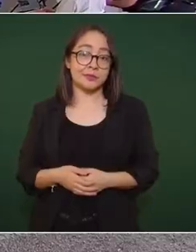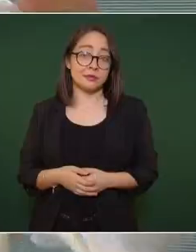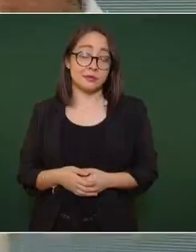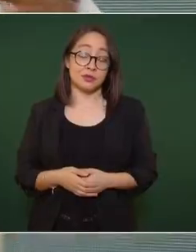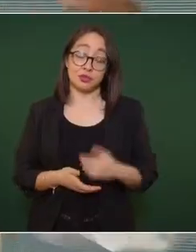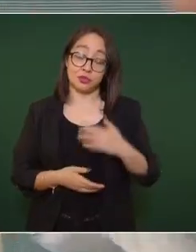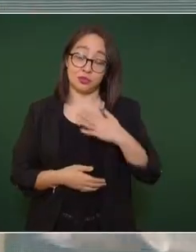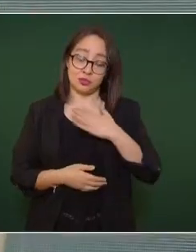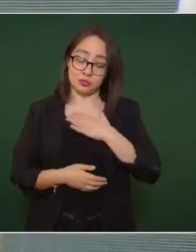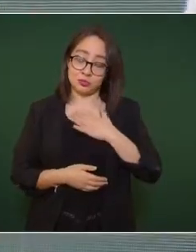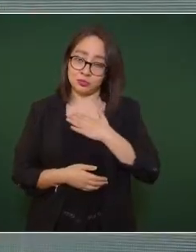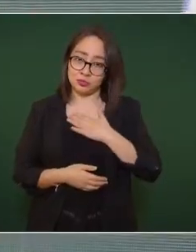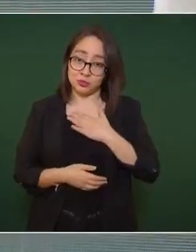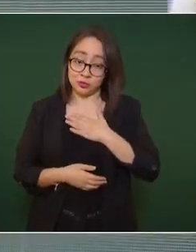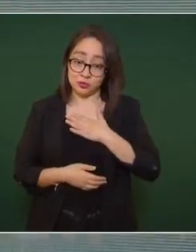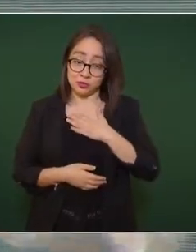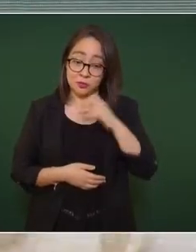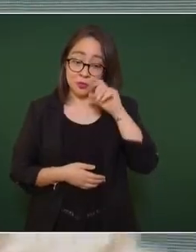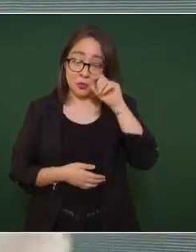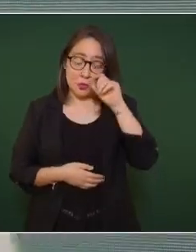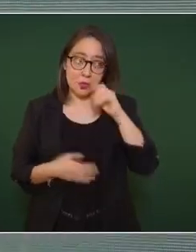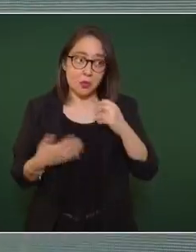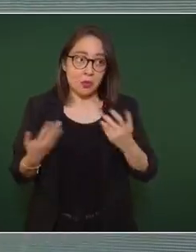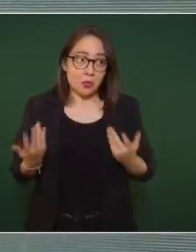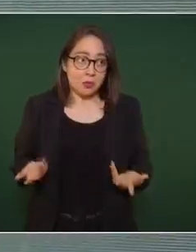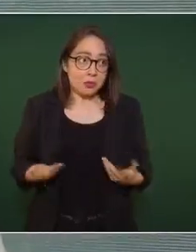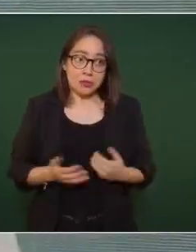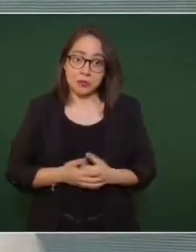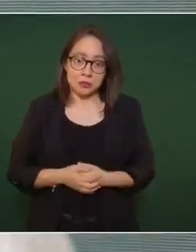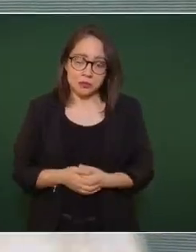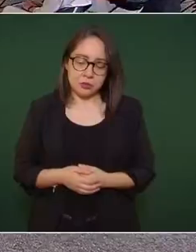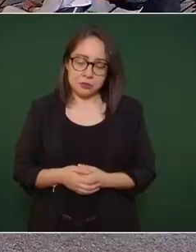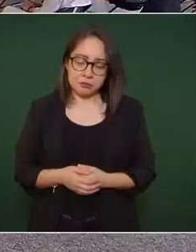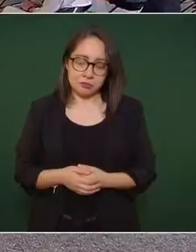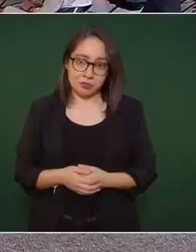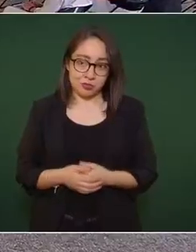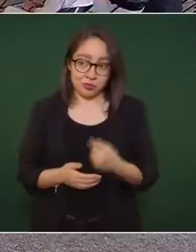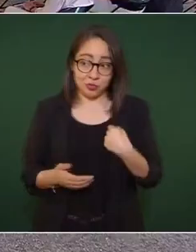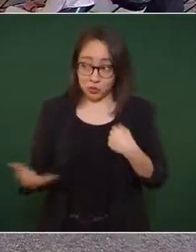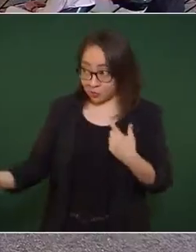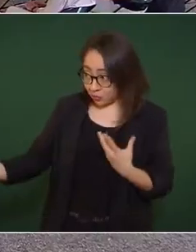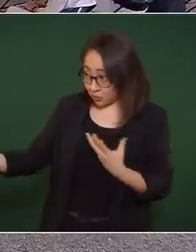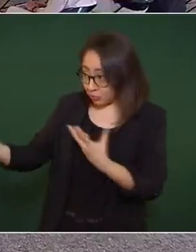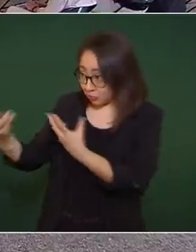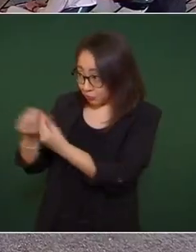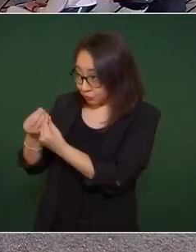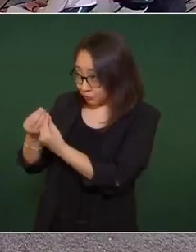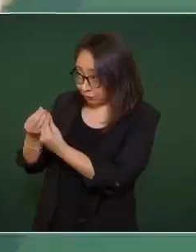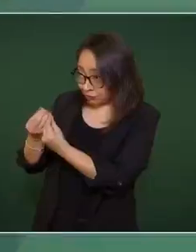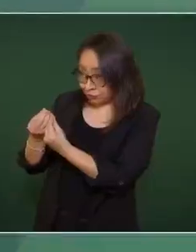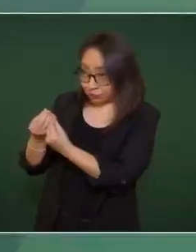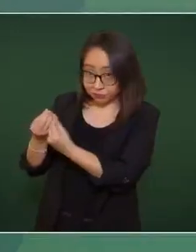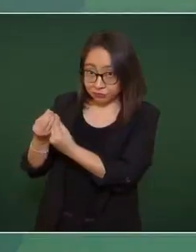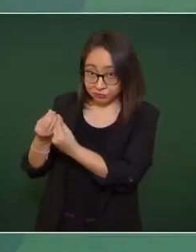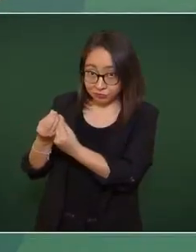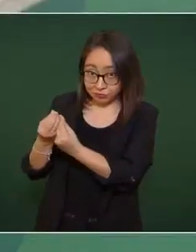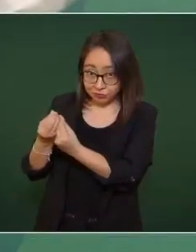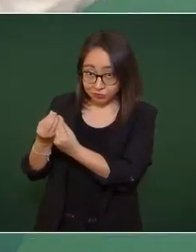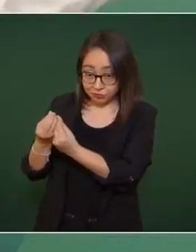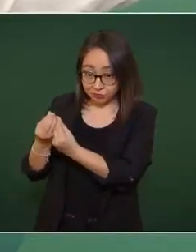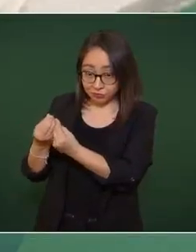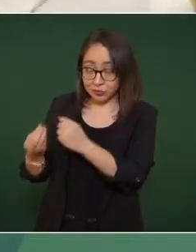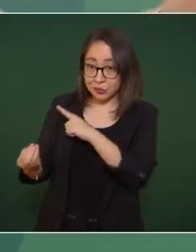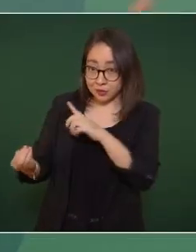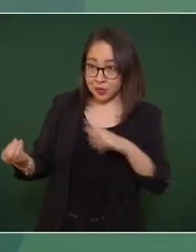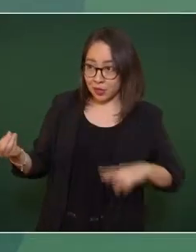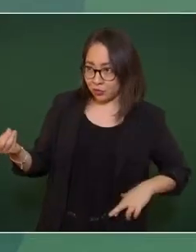Yo no pertenezco, como es de dominio público, a ese partido al que pertenece el